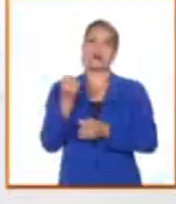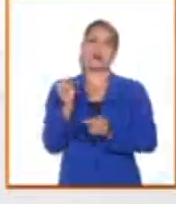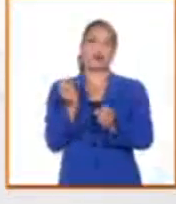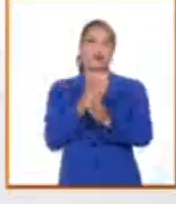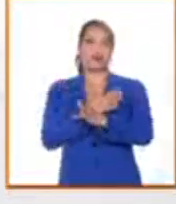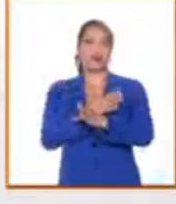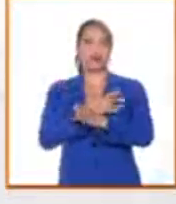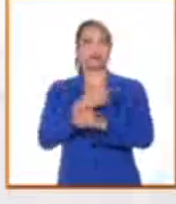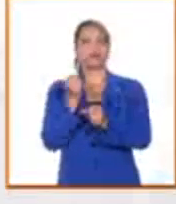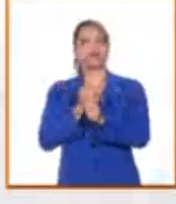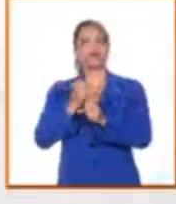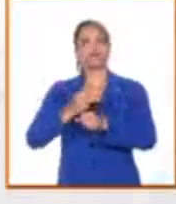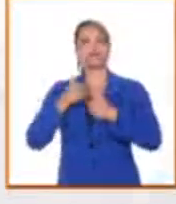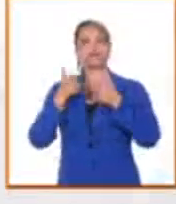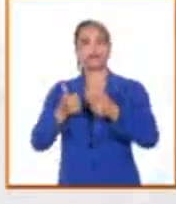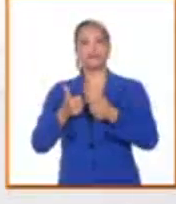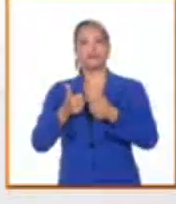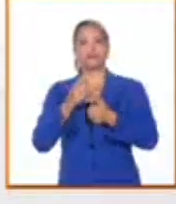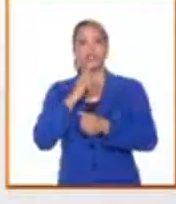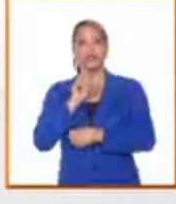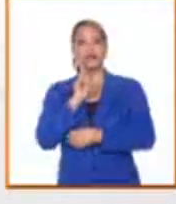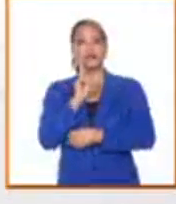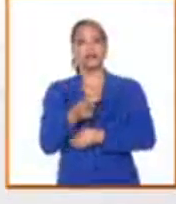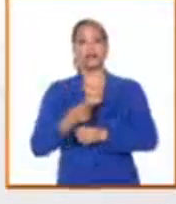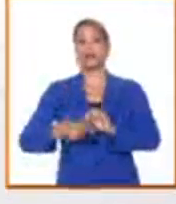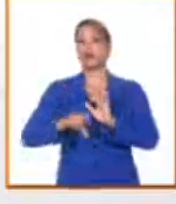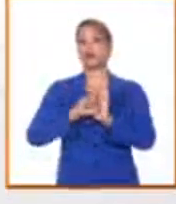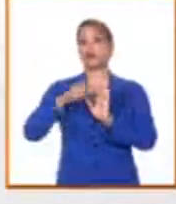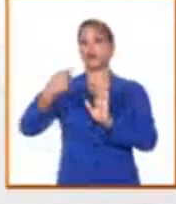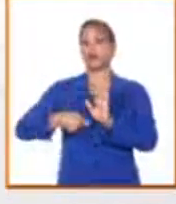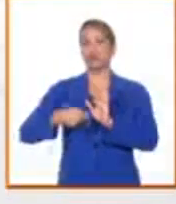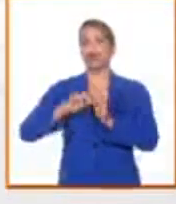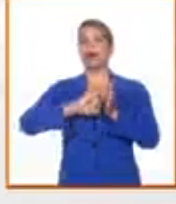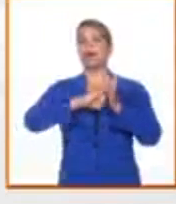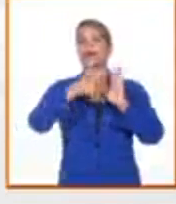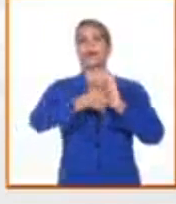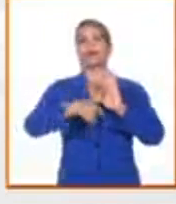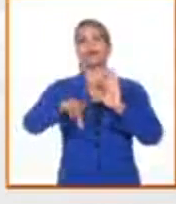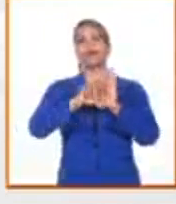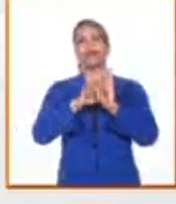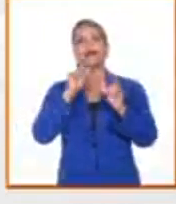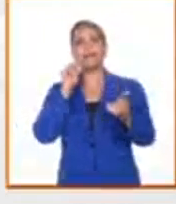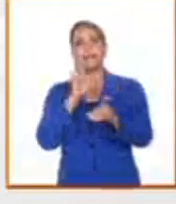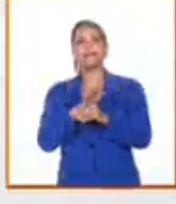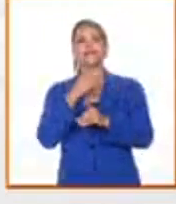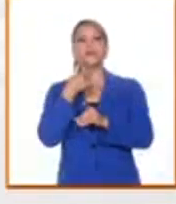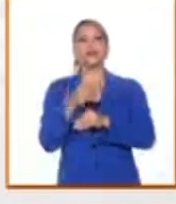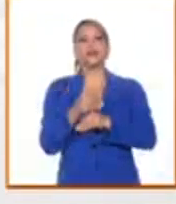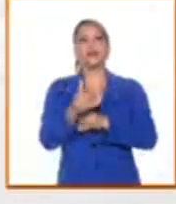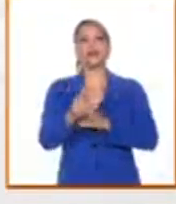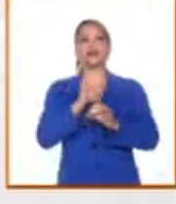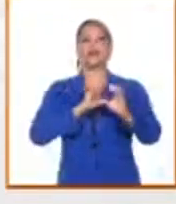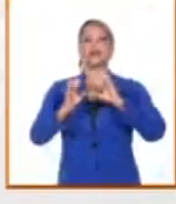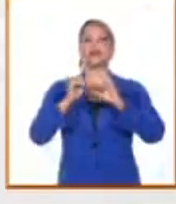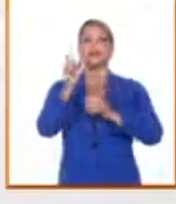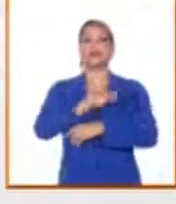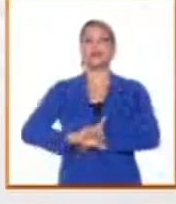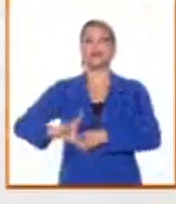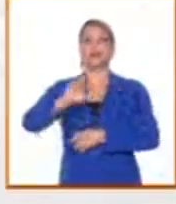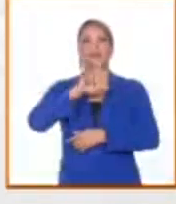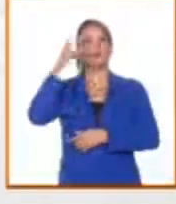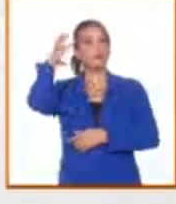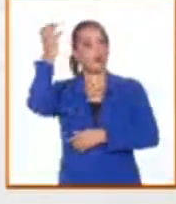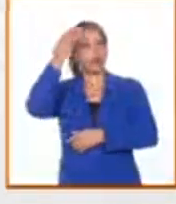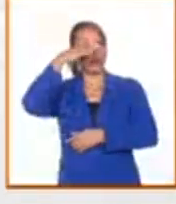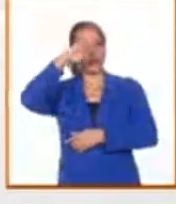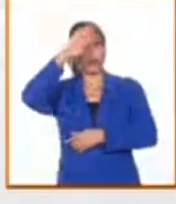en consecuencia de ese mandato constitucional, este proyecto de ley nace a partir de la política de comunicación social del Estado y el gobierno